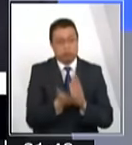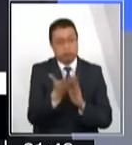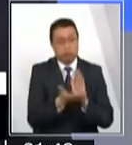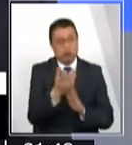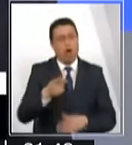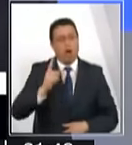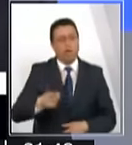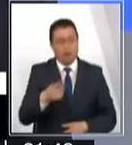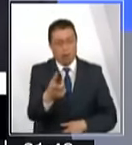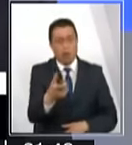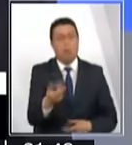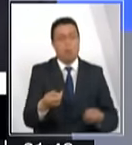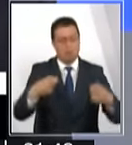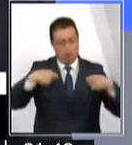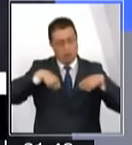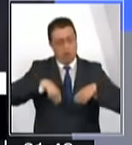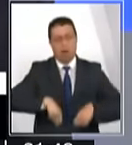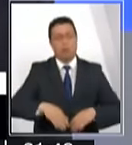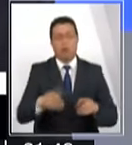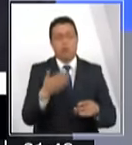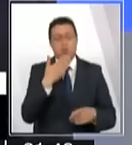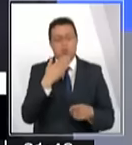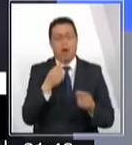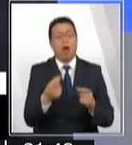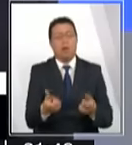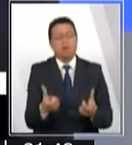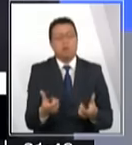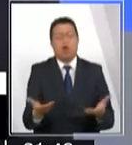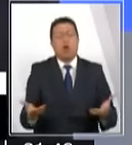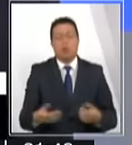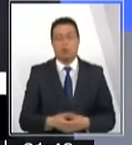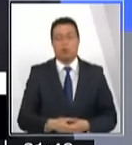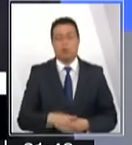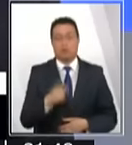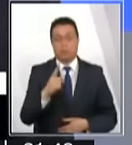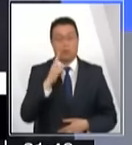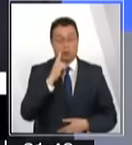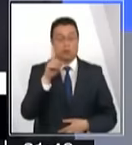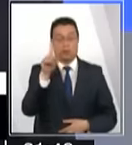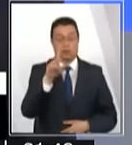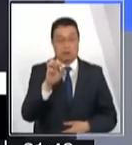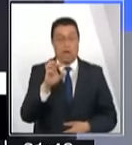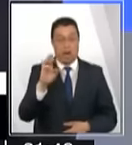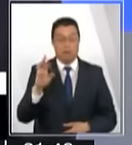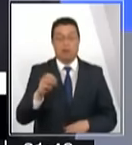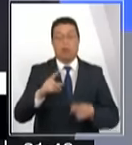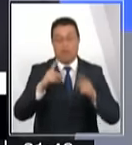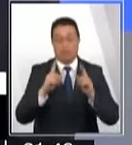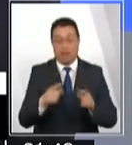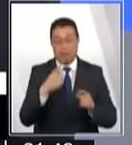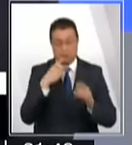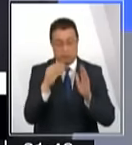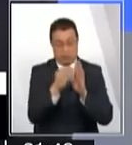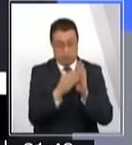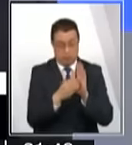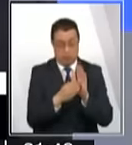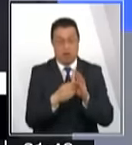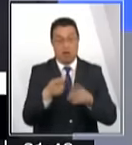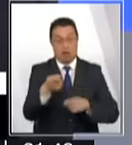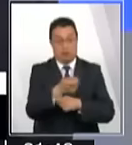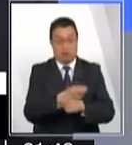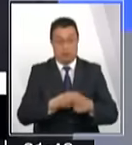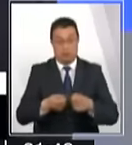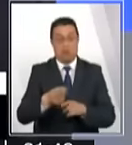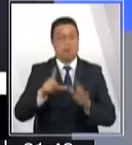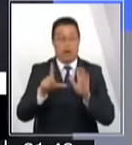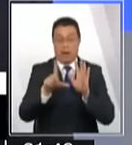cuando vemos Que obtienen pes todo utilidades bastante importantes saes tienen que mantener eh indicadores financieros que obliga